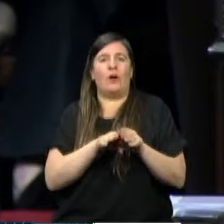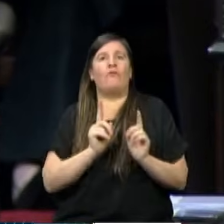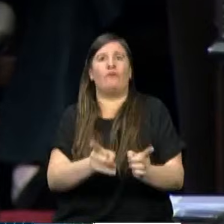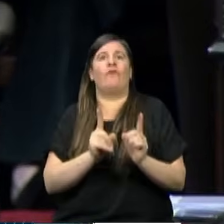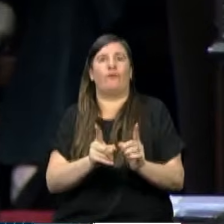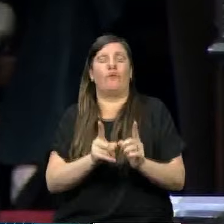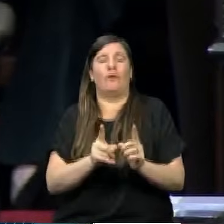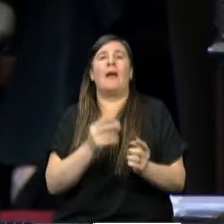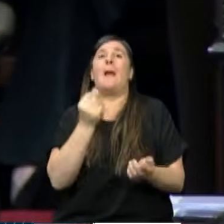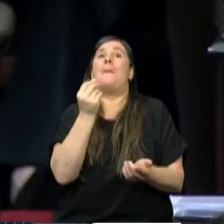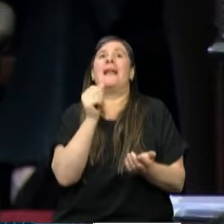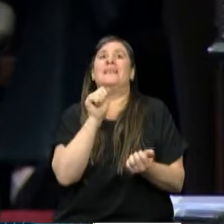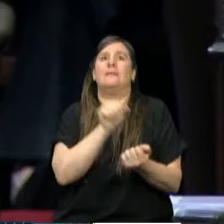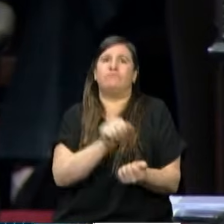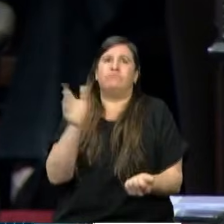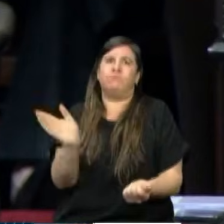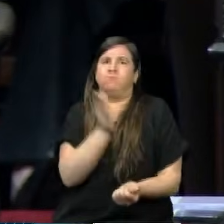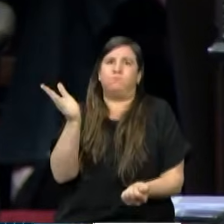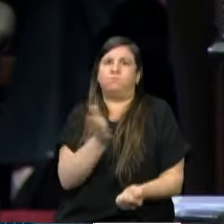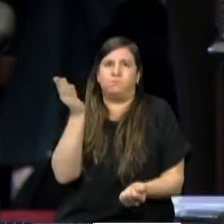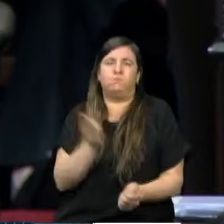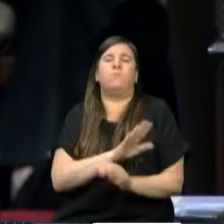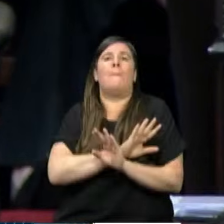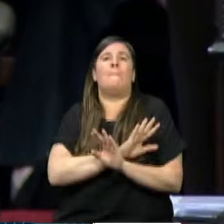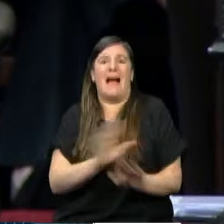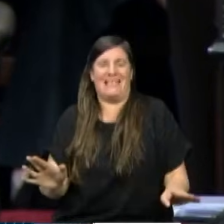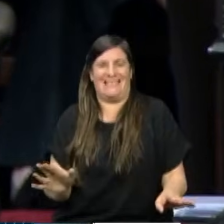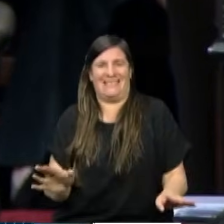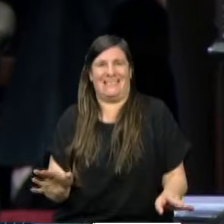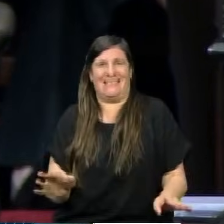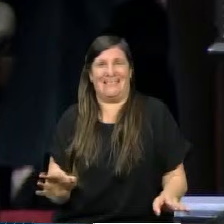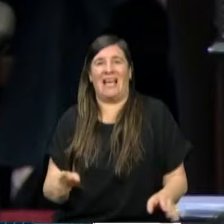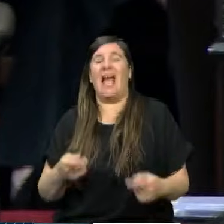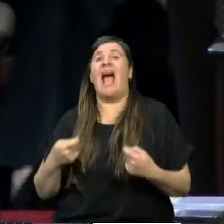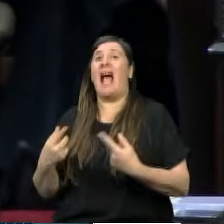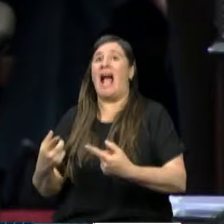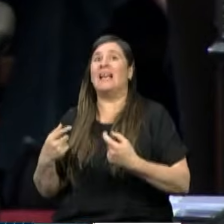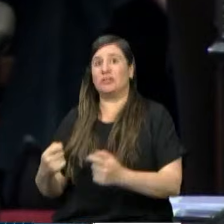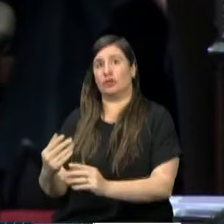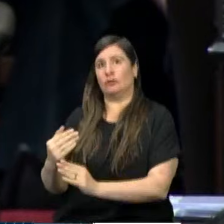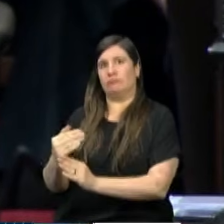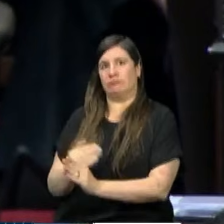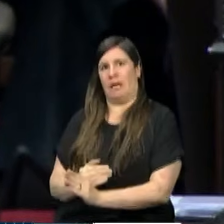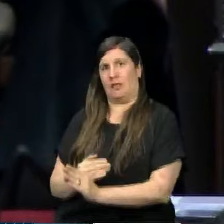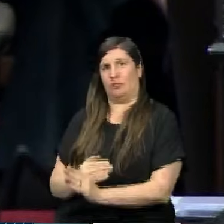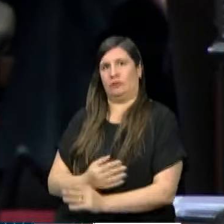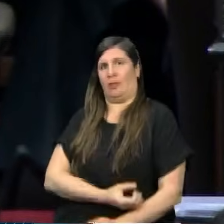moneda, en la necesidad de reducir el gasto público.